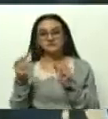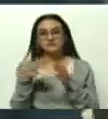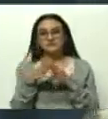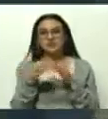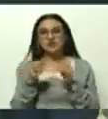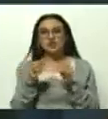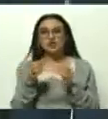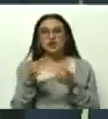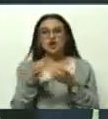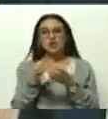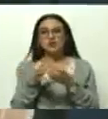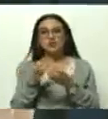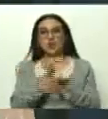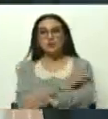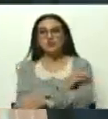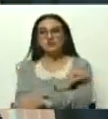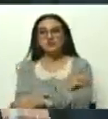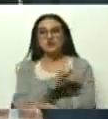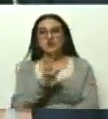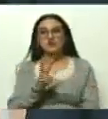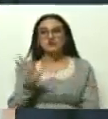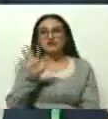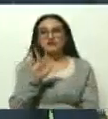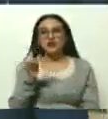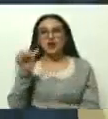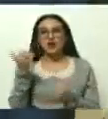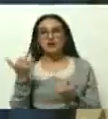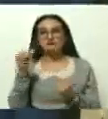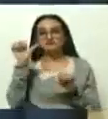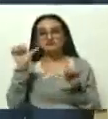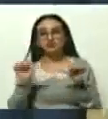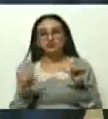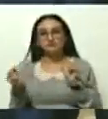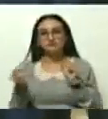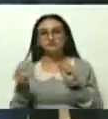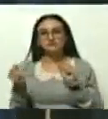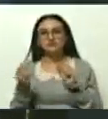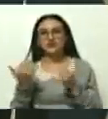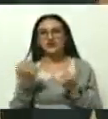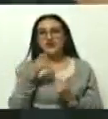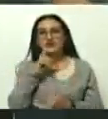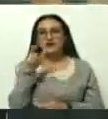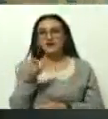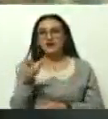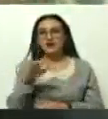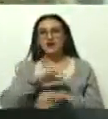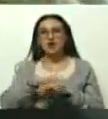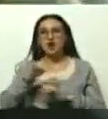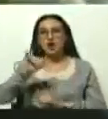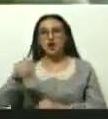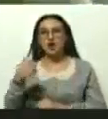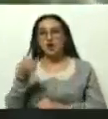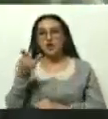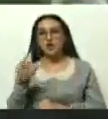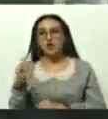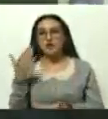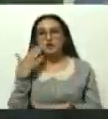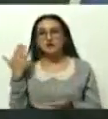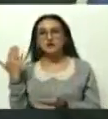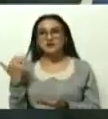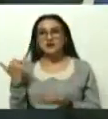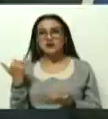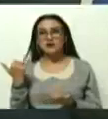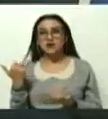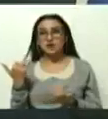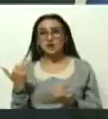las oposiciones del país. De inmediato vamos a conversar con quienes están acá presentes, el doctor Jorge Rodríguez. Hemos